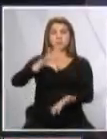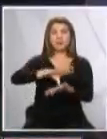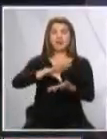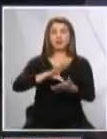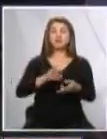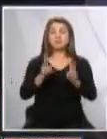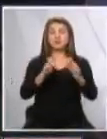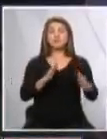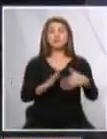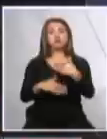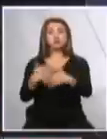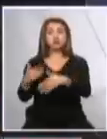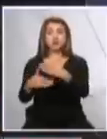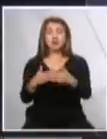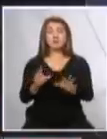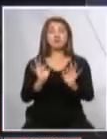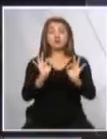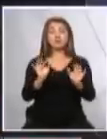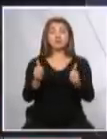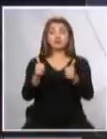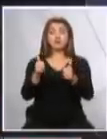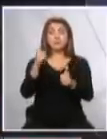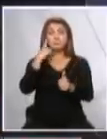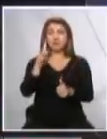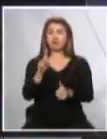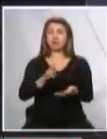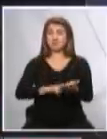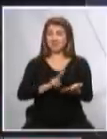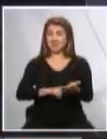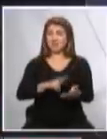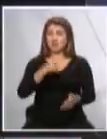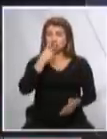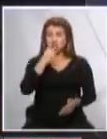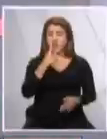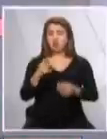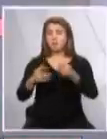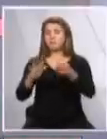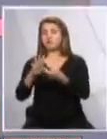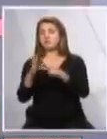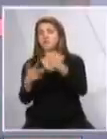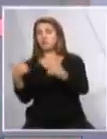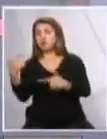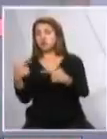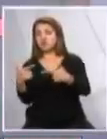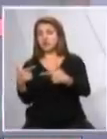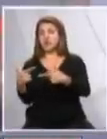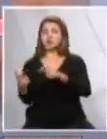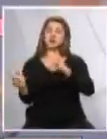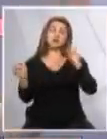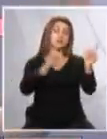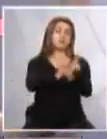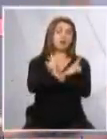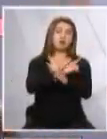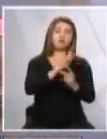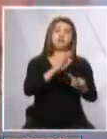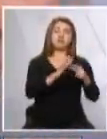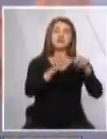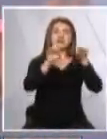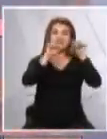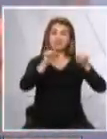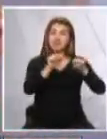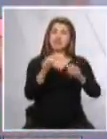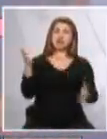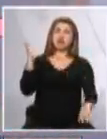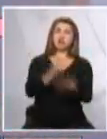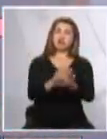funcionar que andan perfectamente bien. Y me parece falaz transformar la crisis de la política a una crisis sistémica que nos obligue